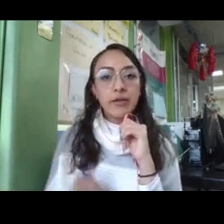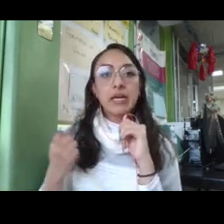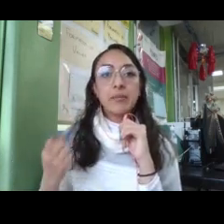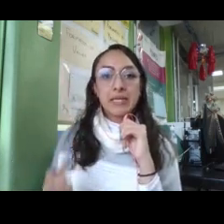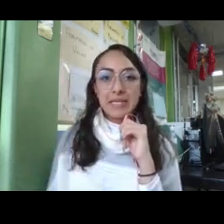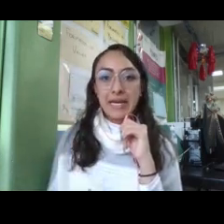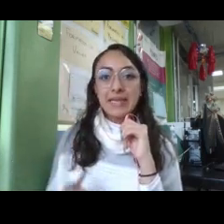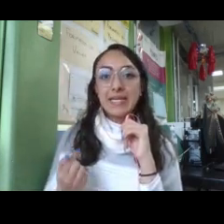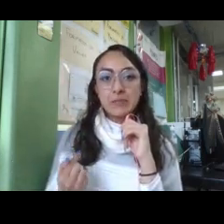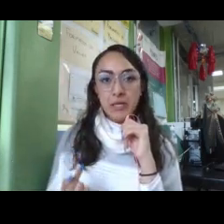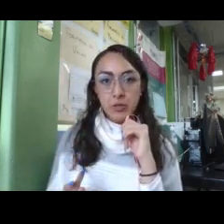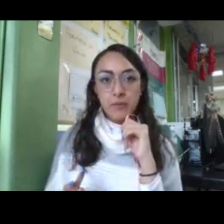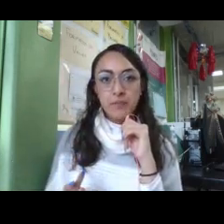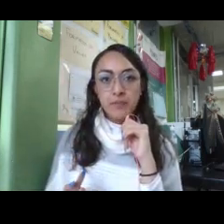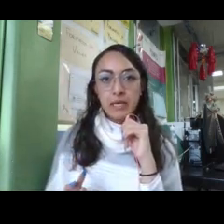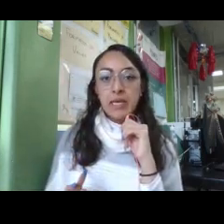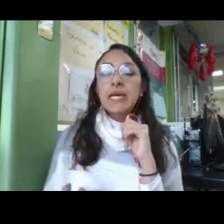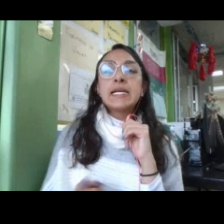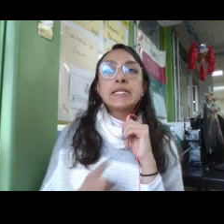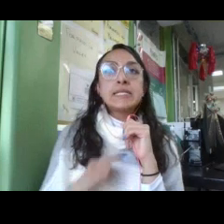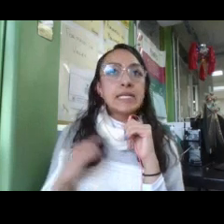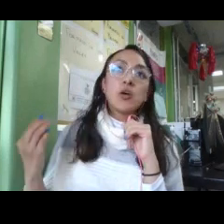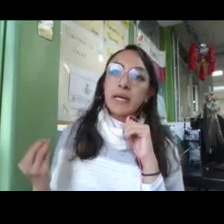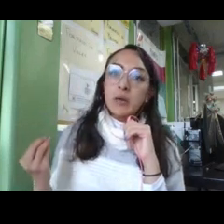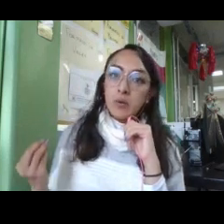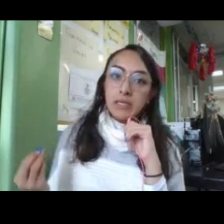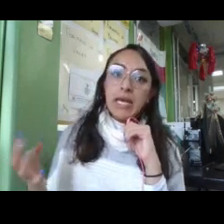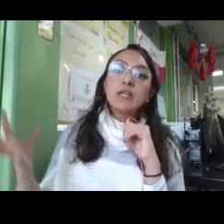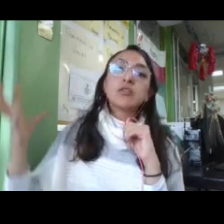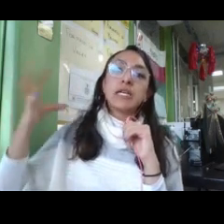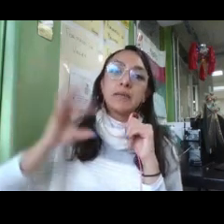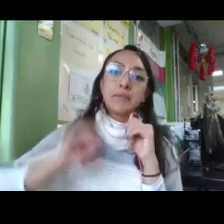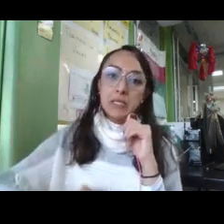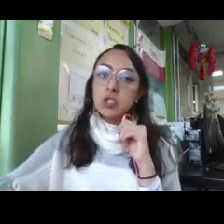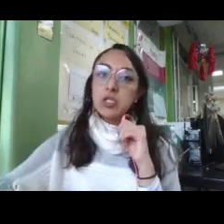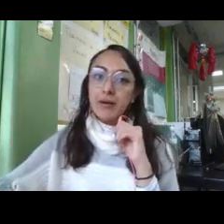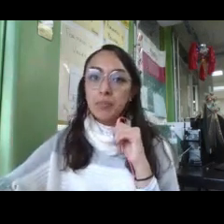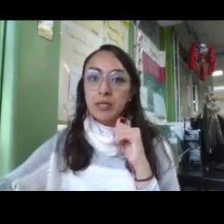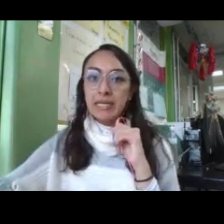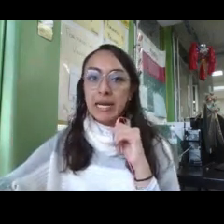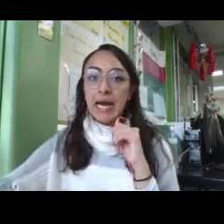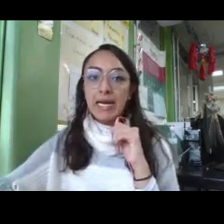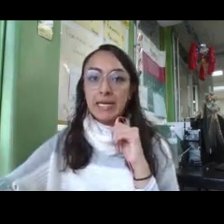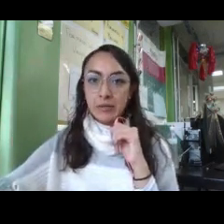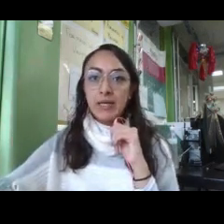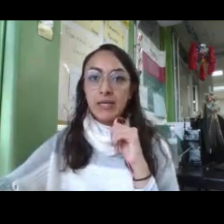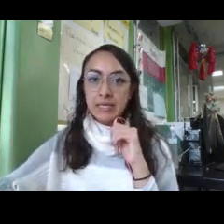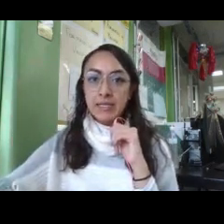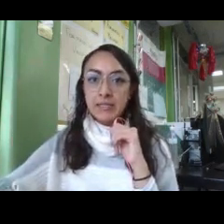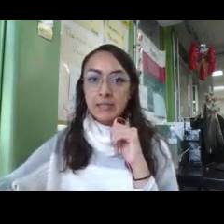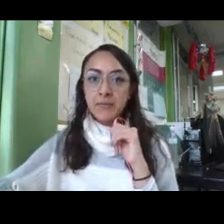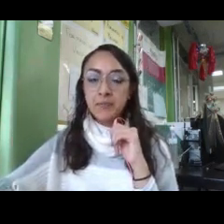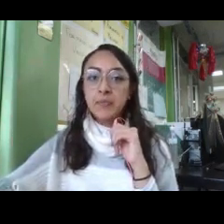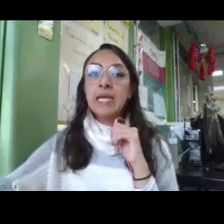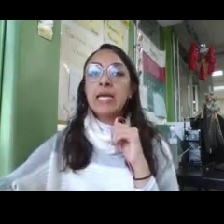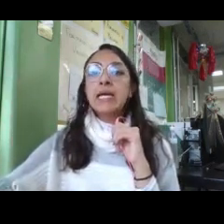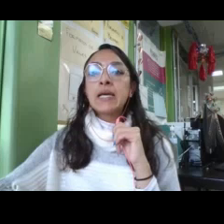el orden gramatical del español, sin tomar en cuenta los elementos que componen a la lengua de